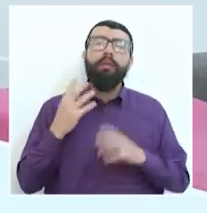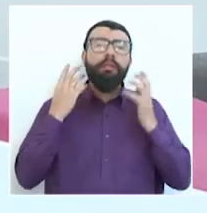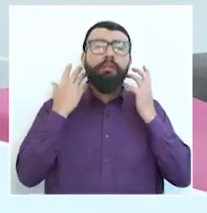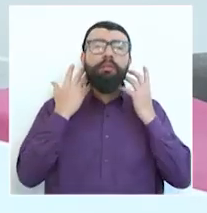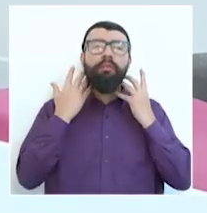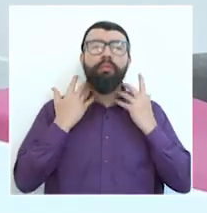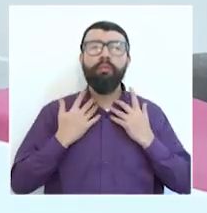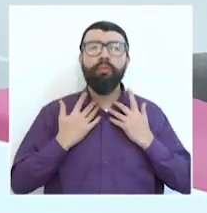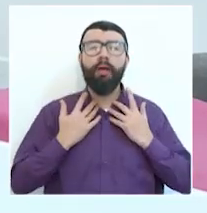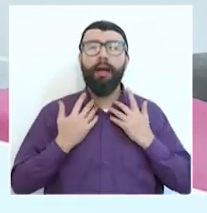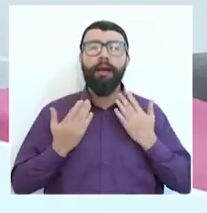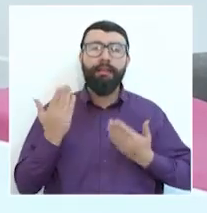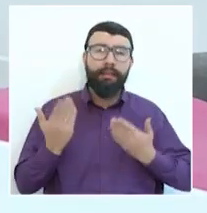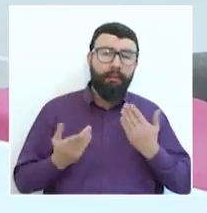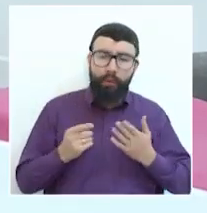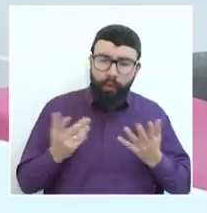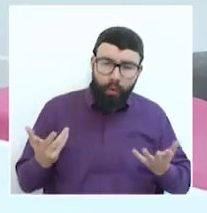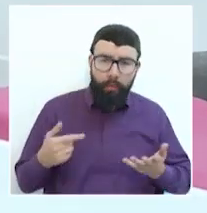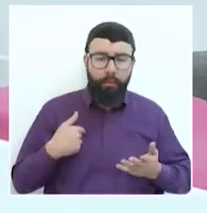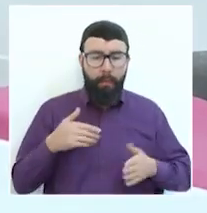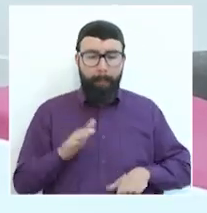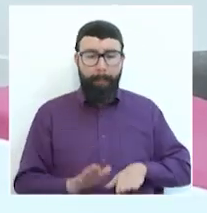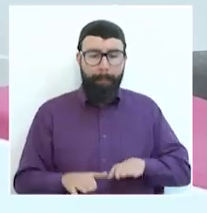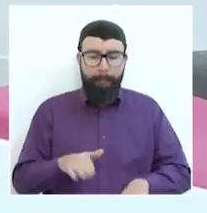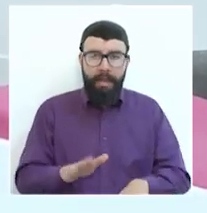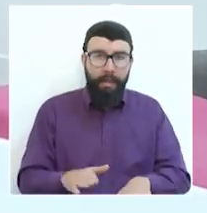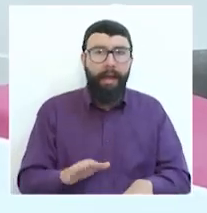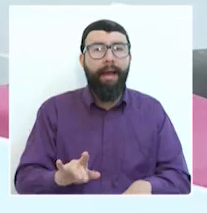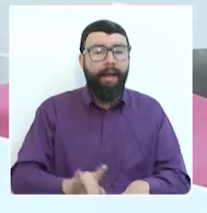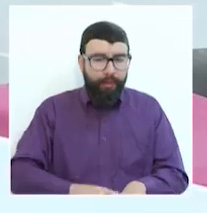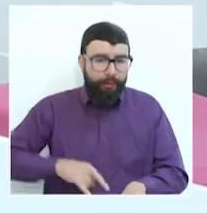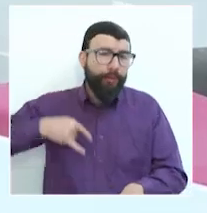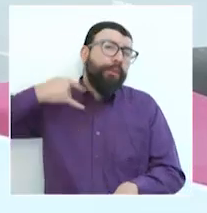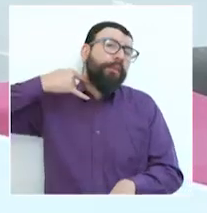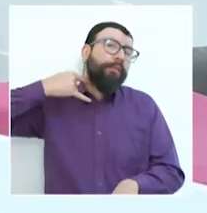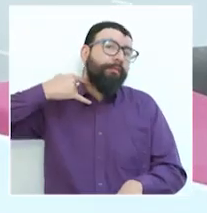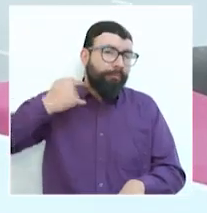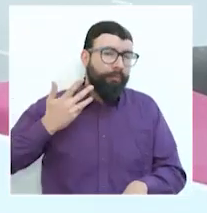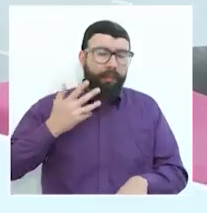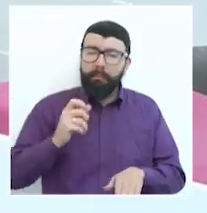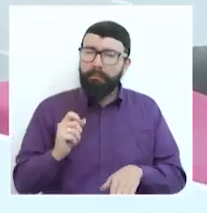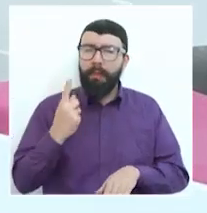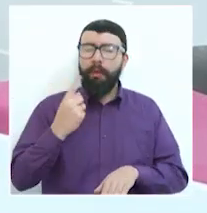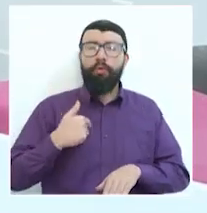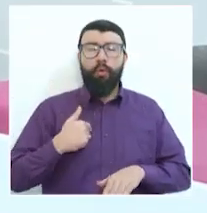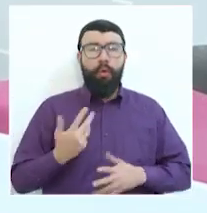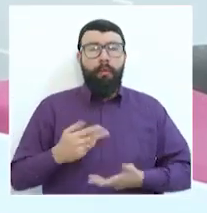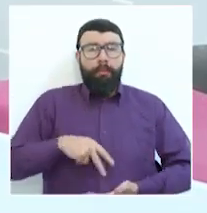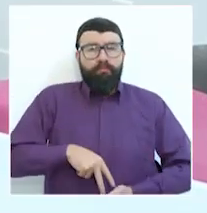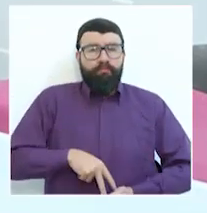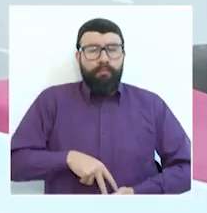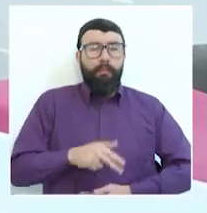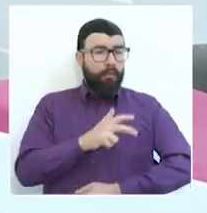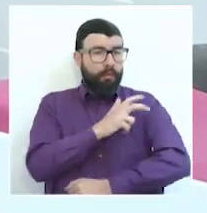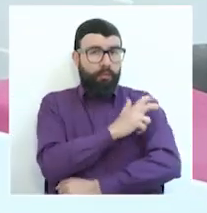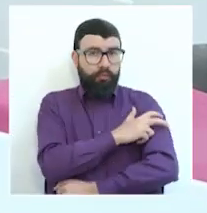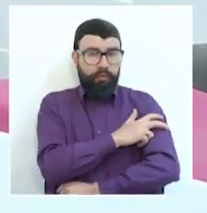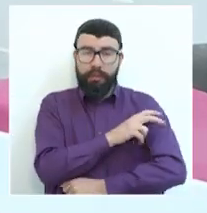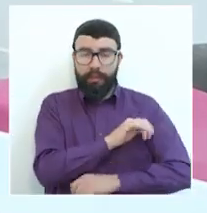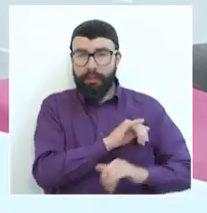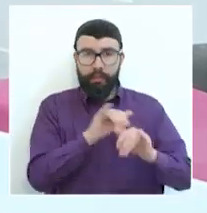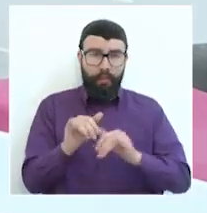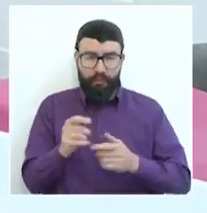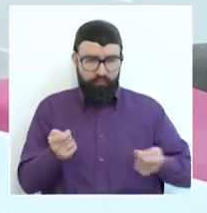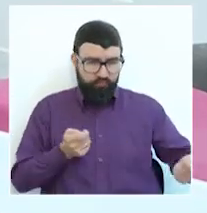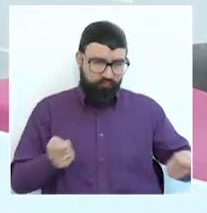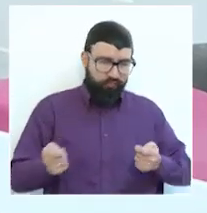de la posición como vienen mis pies. Entonces, una parte muy importante es cómo está mi postura. Los músculos trabajan como